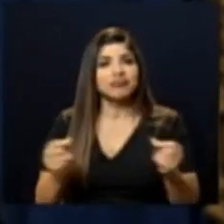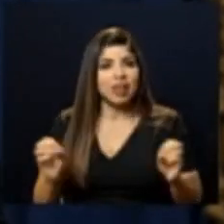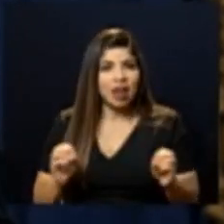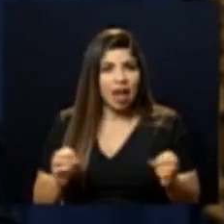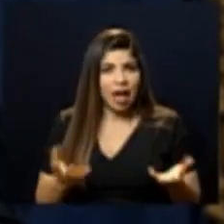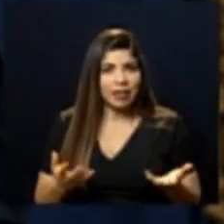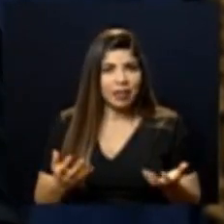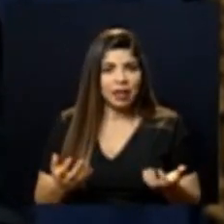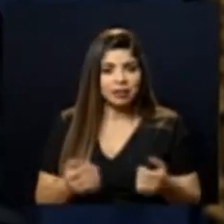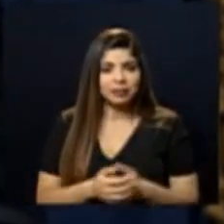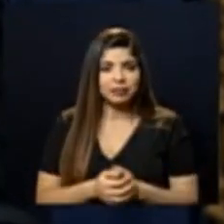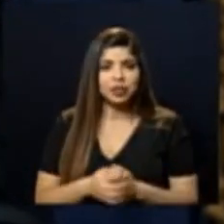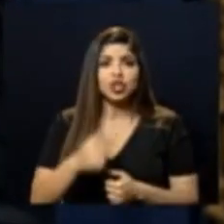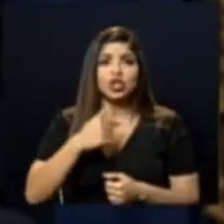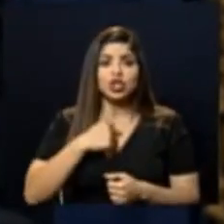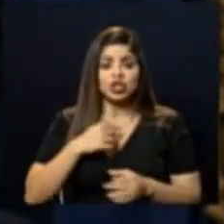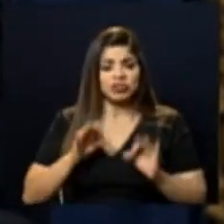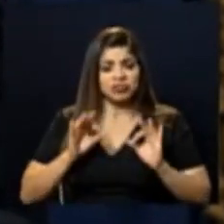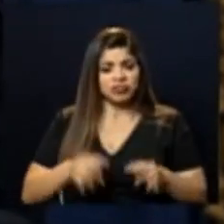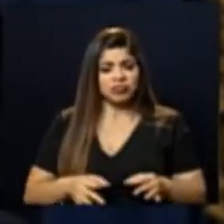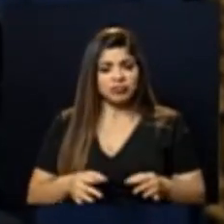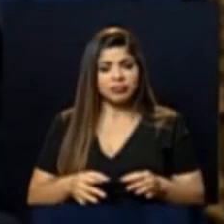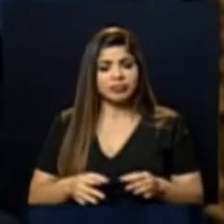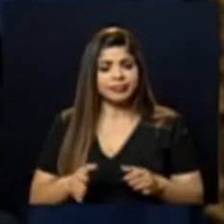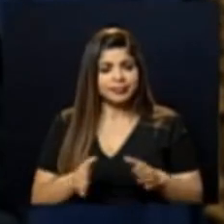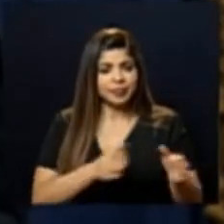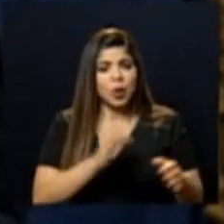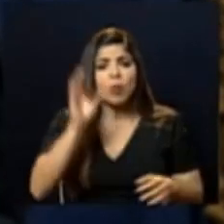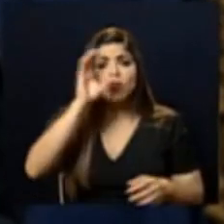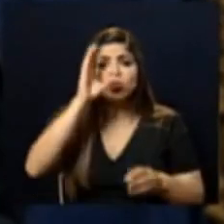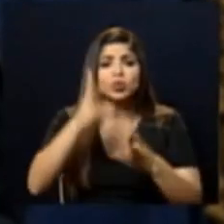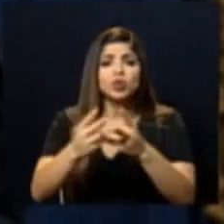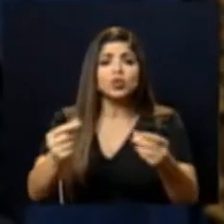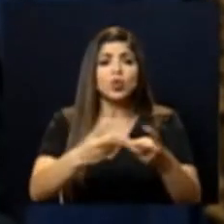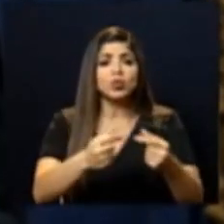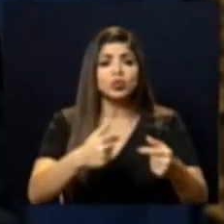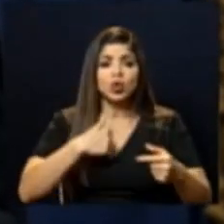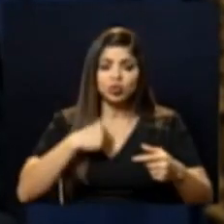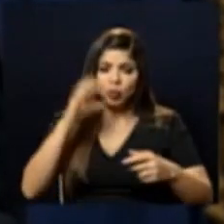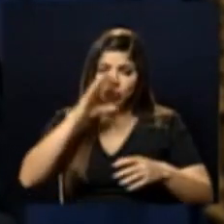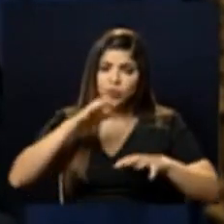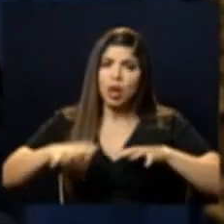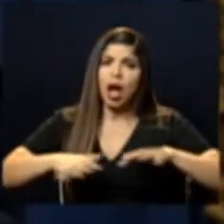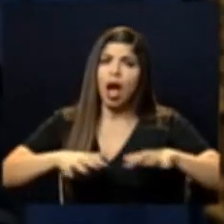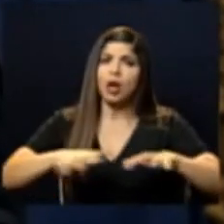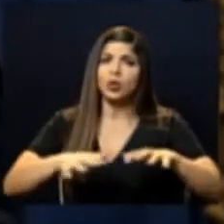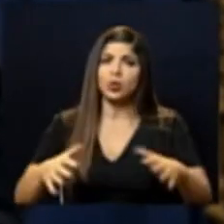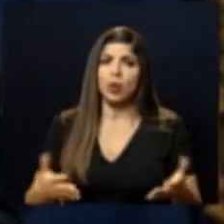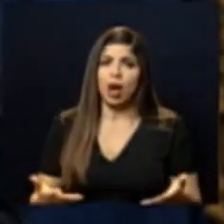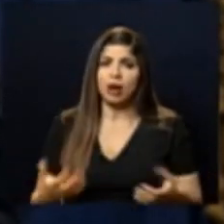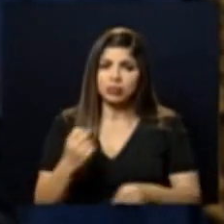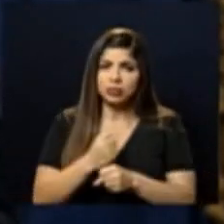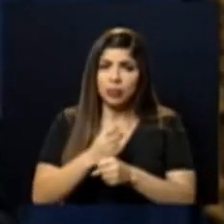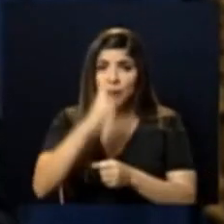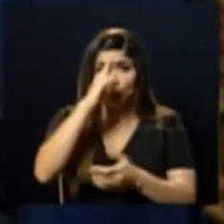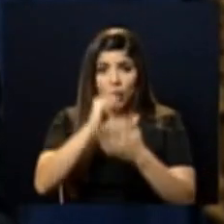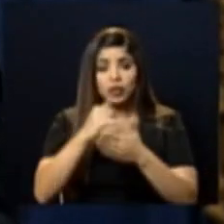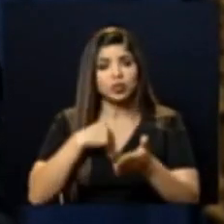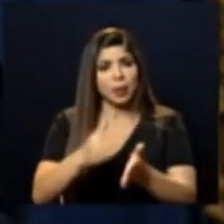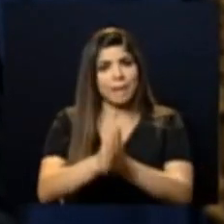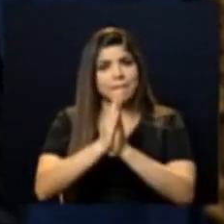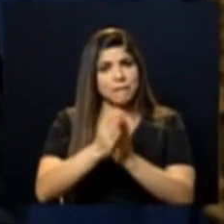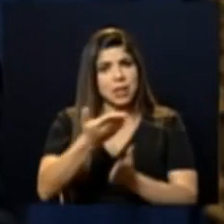Yo lo que he decidido es buscar soluciones y actuar. Y para ello les pido su